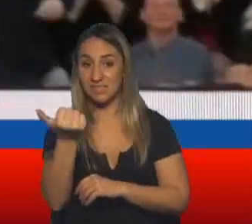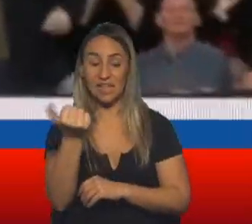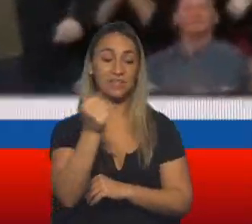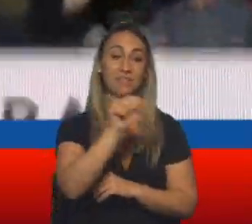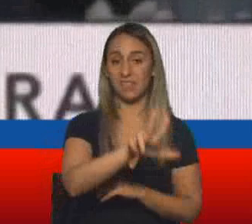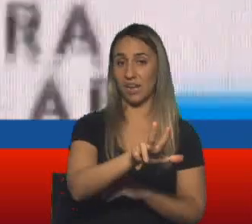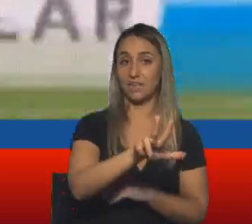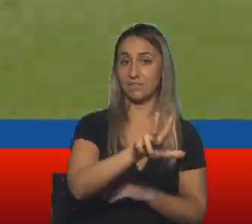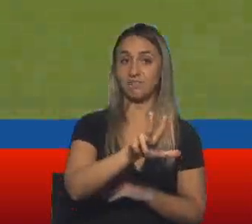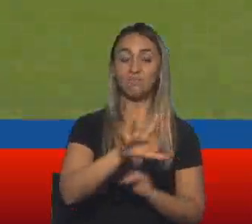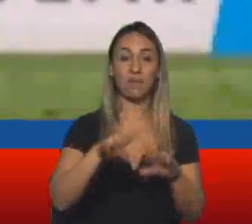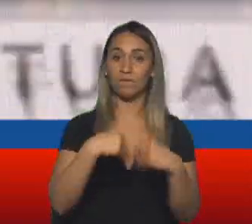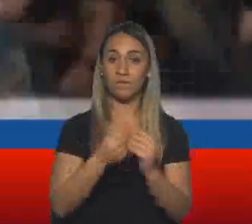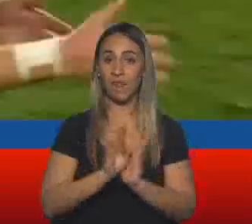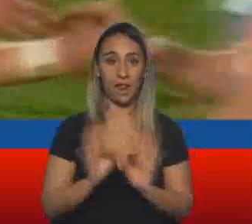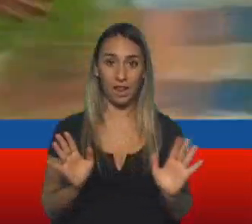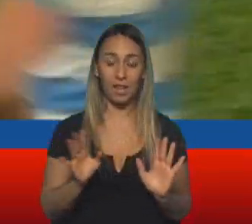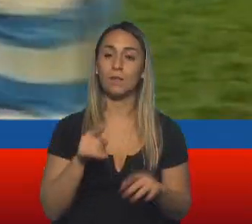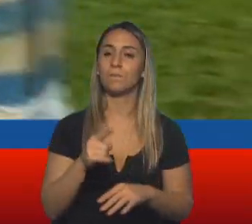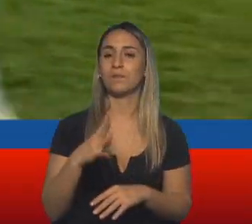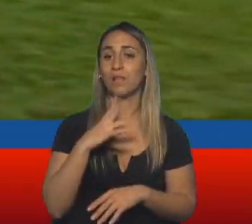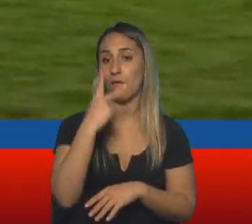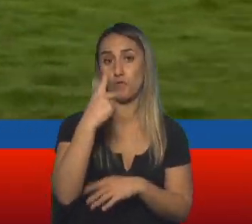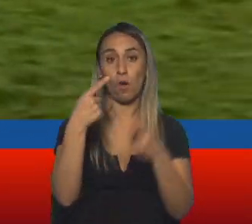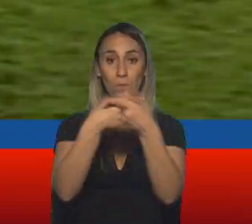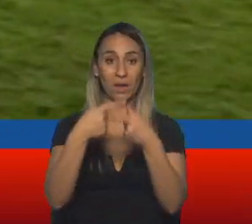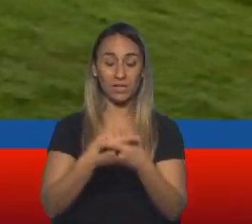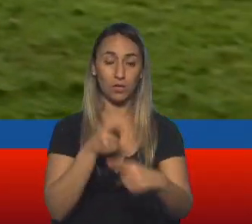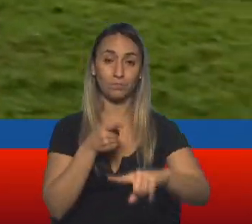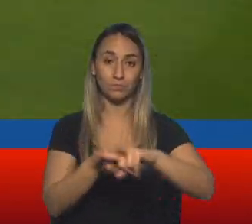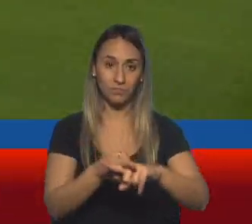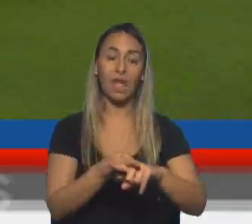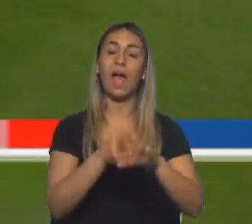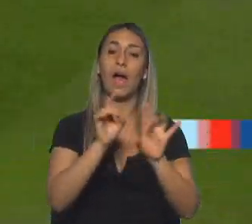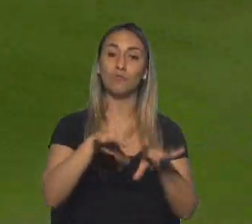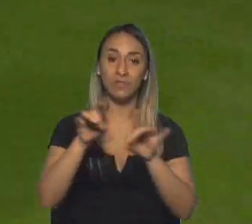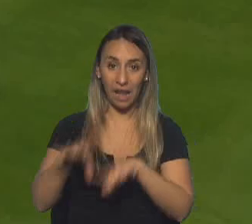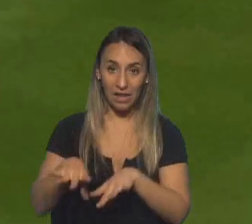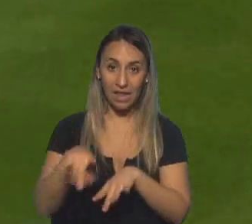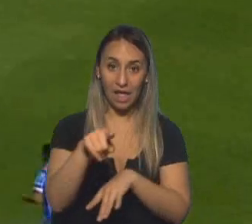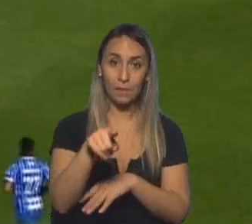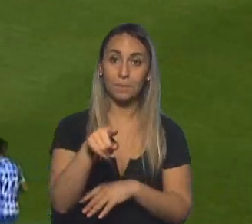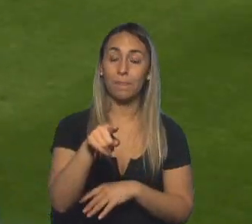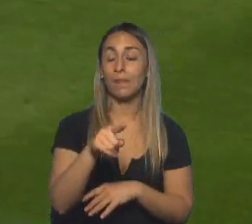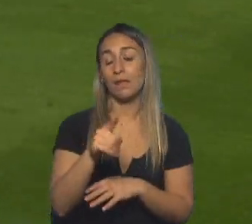resultado final. Quedan 2 partidos ante Australia el próximo sábado y el otro, esperemos que levanten un poquito la imagen.